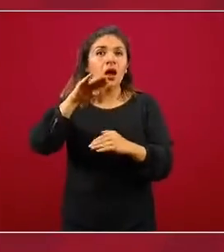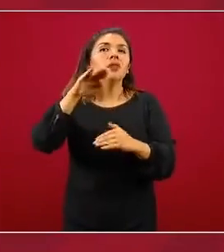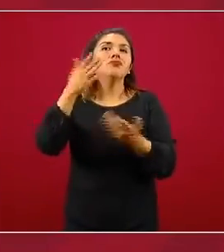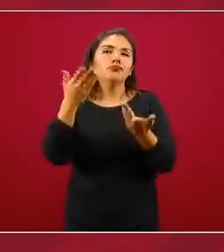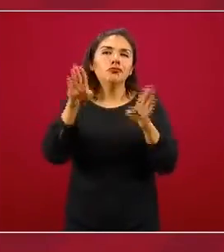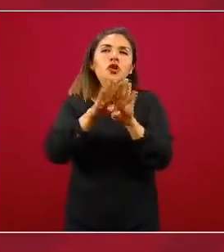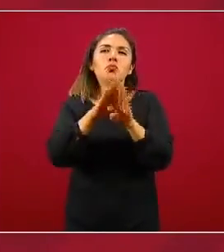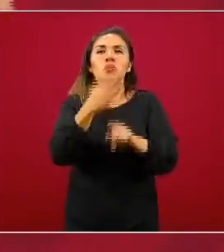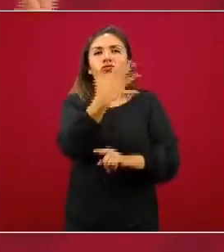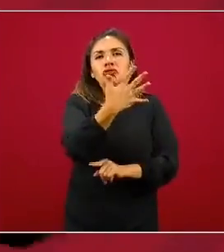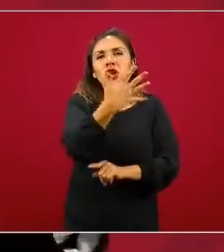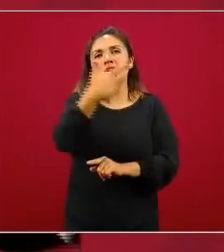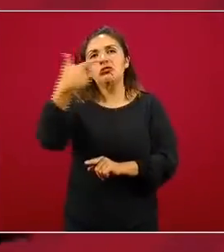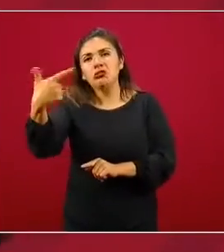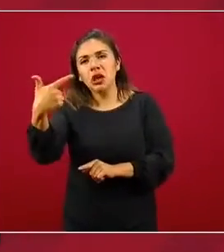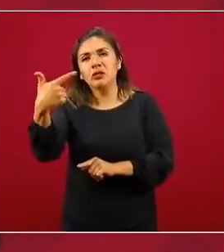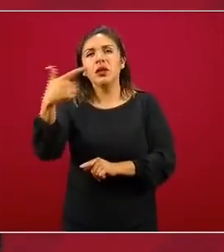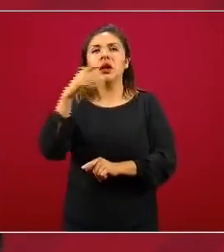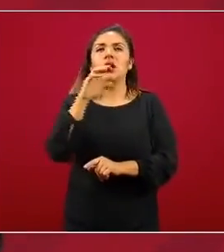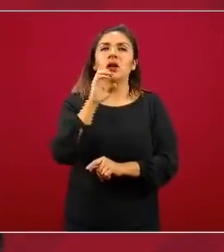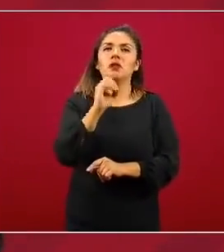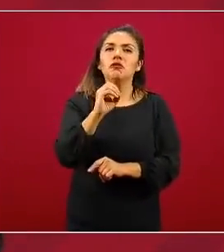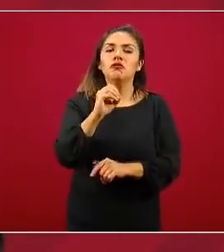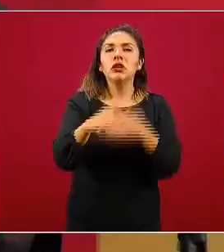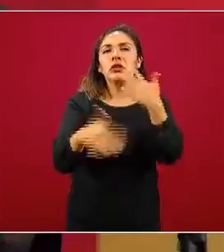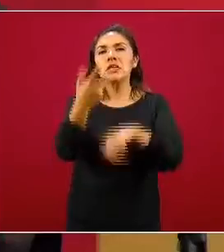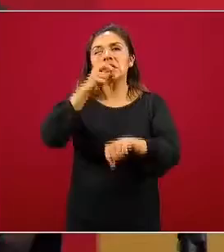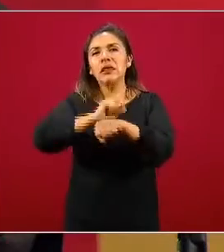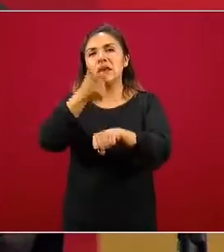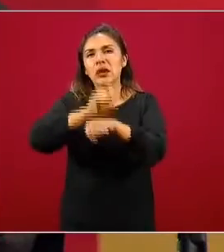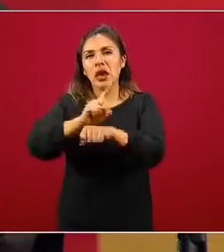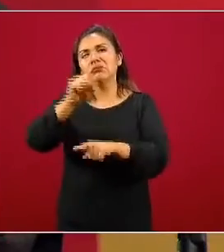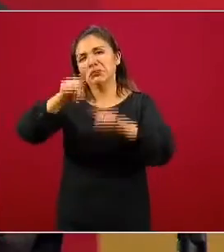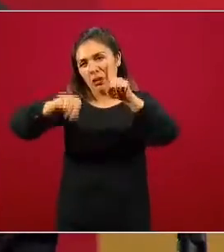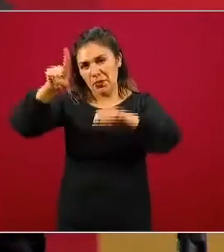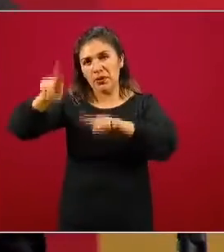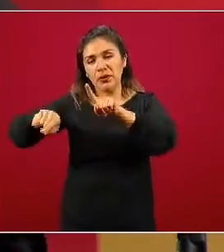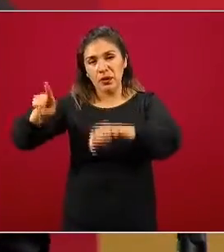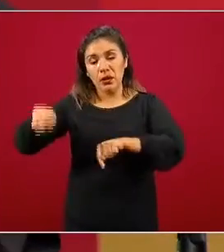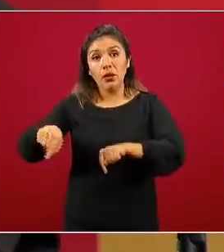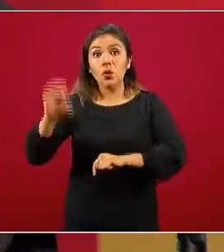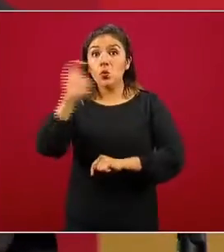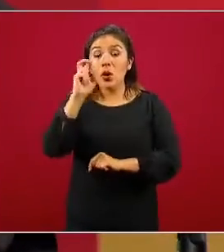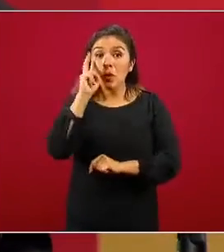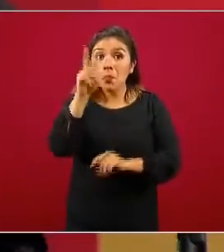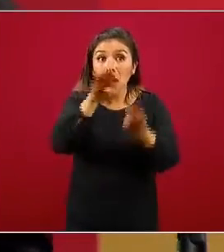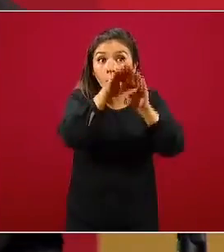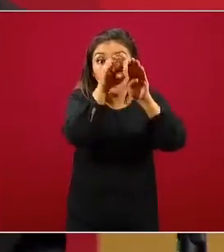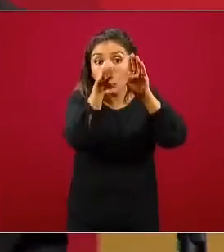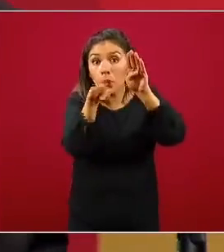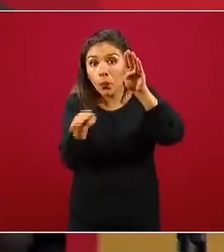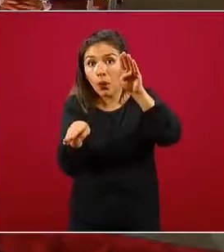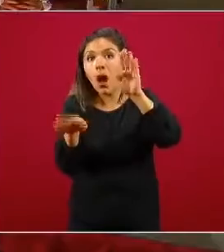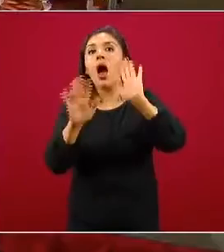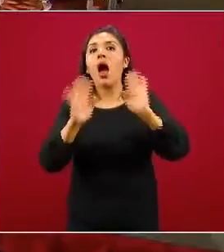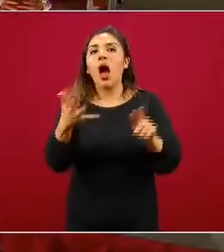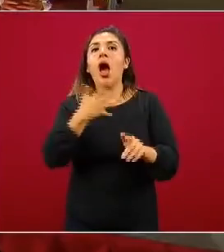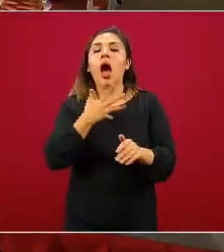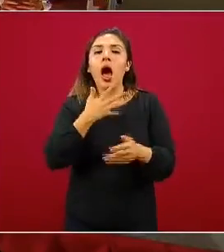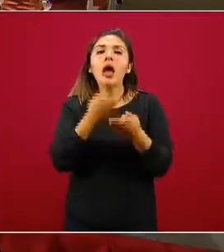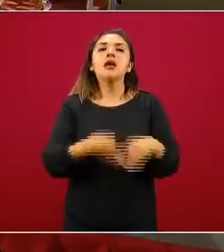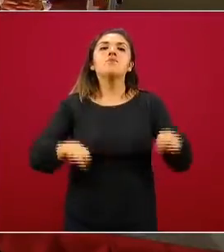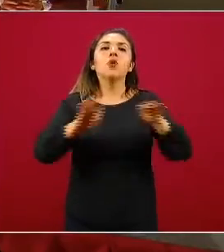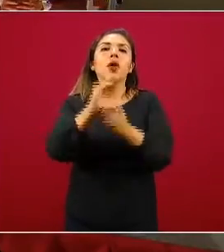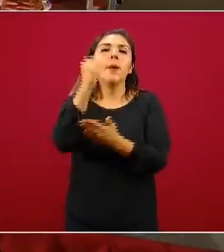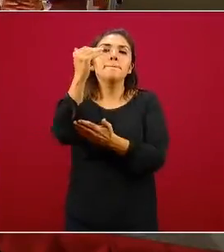de 5 a 7 y de 15 días respectivamente. Cuando eso ocurra, tendremos una muy importante